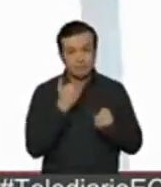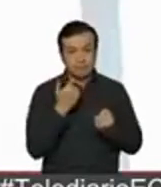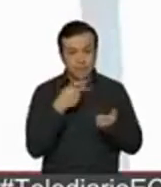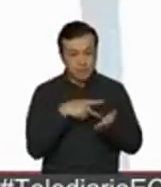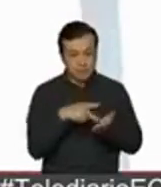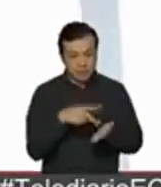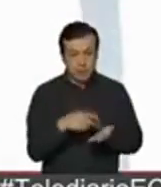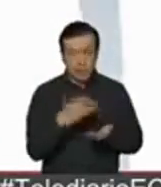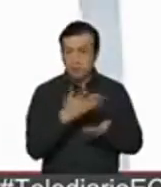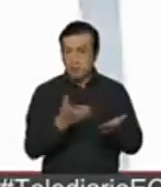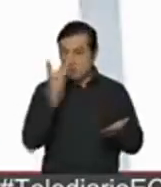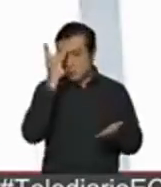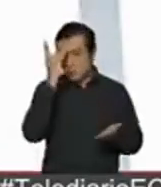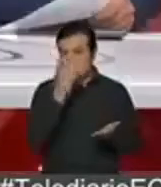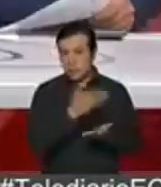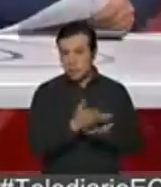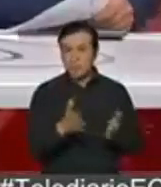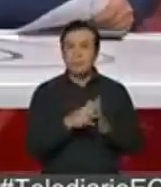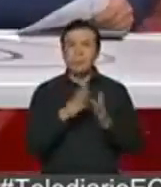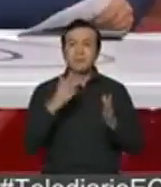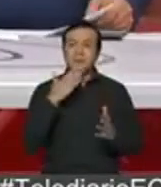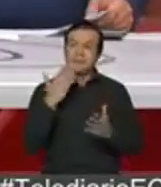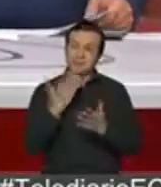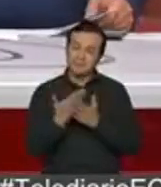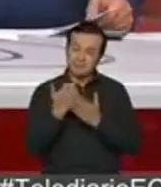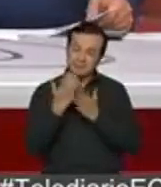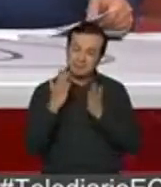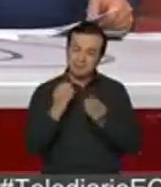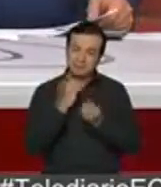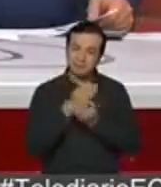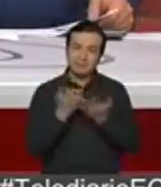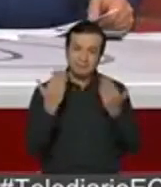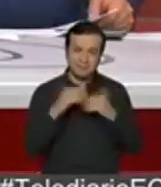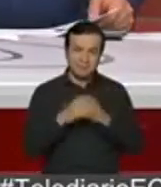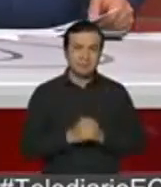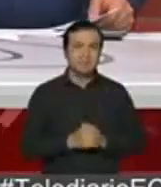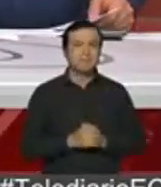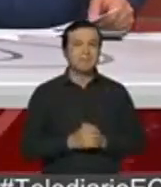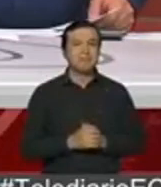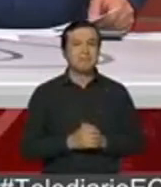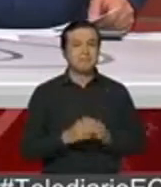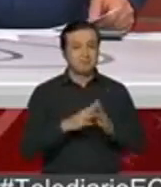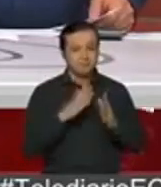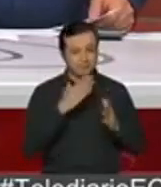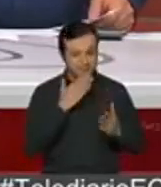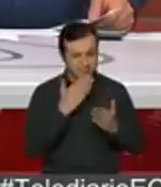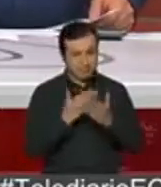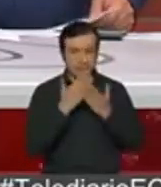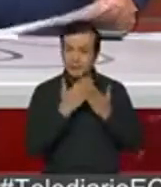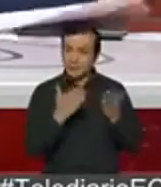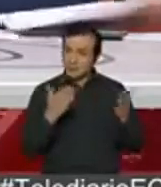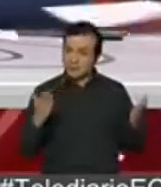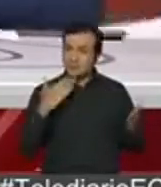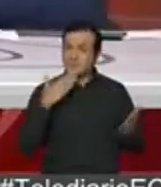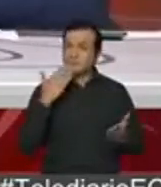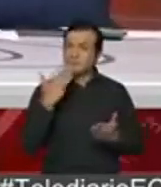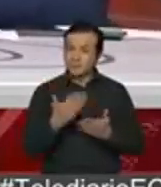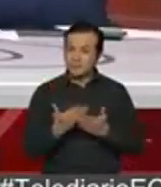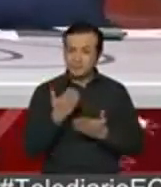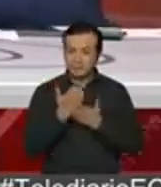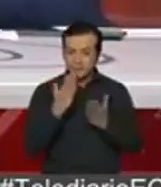de la actual deuda. De acuerdo, muchas gracias, economista, por la información compartida. Muchísimas gracias a usted. Gracias, muy gentil